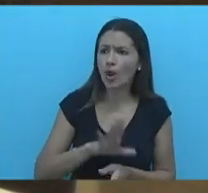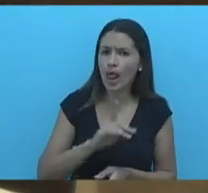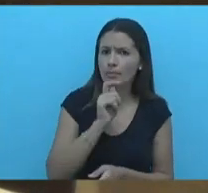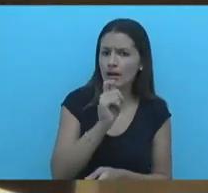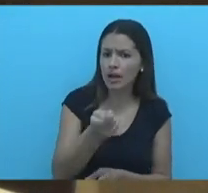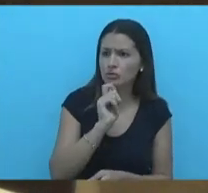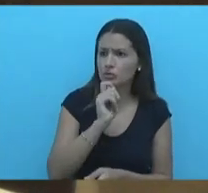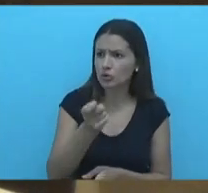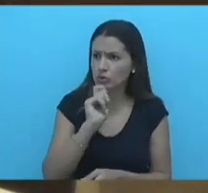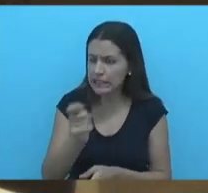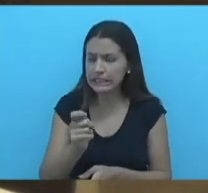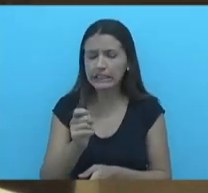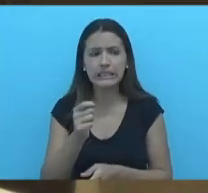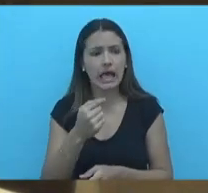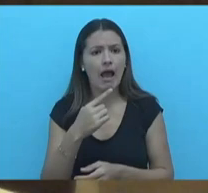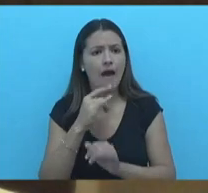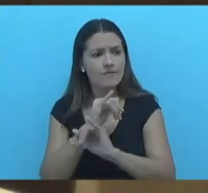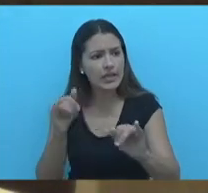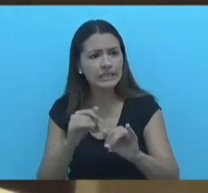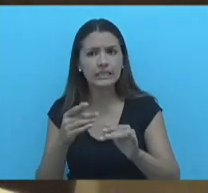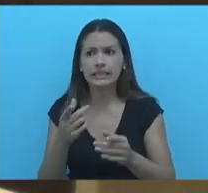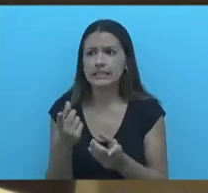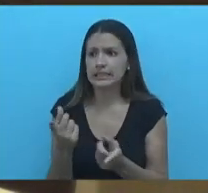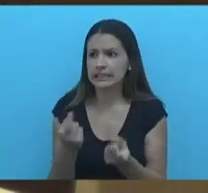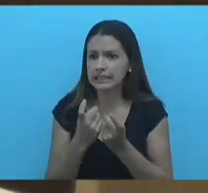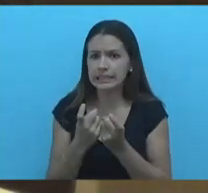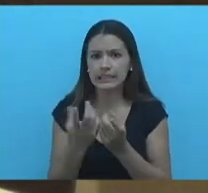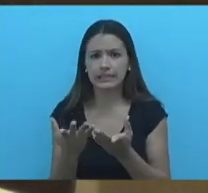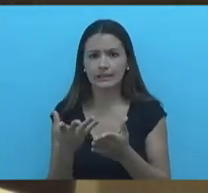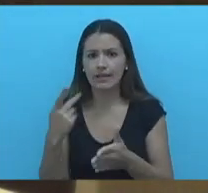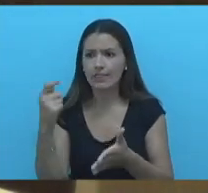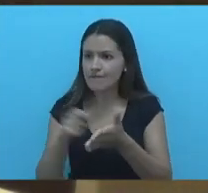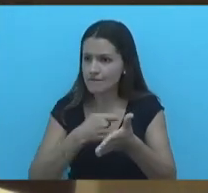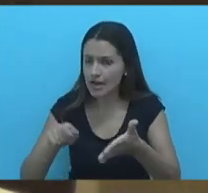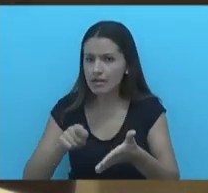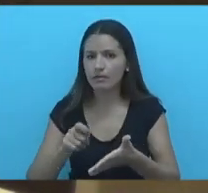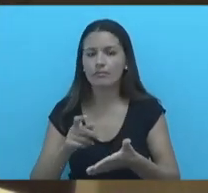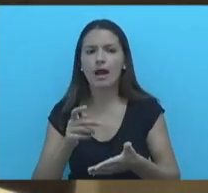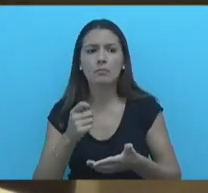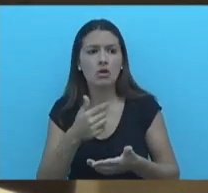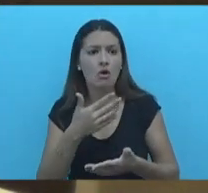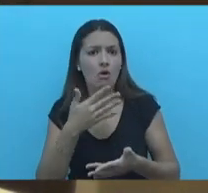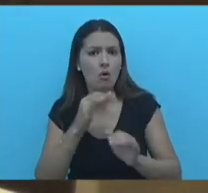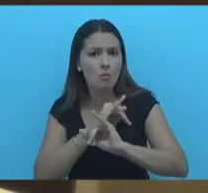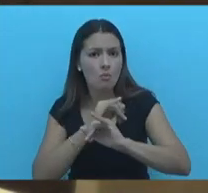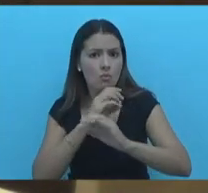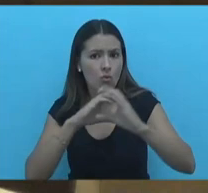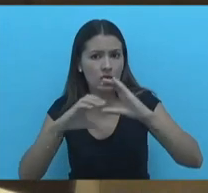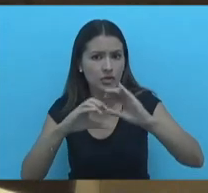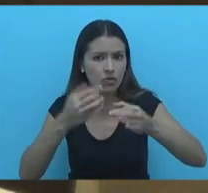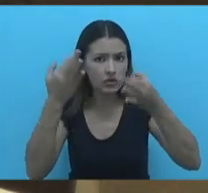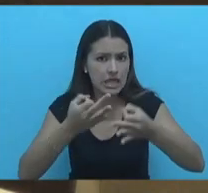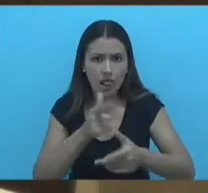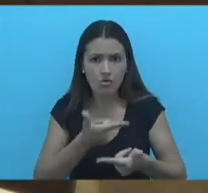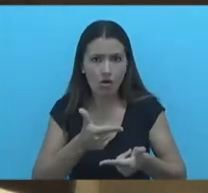están contrarreloj tratando de firmar algún acuerdo en Asunción entre los dos bloques regionales. Nosotros hicimos esta